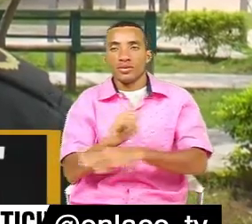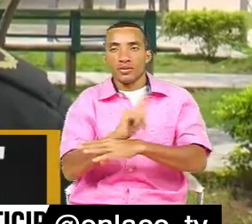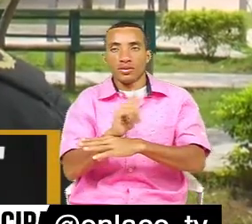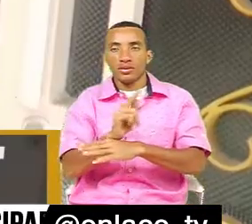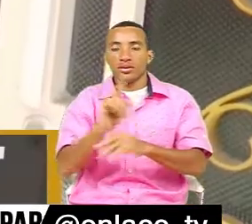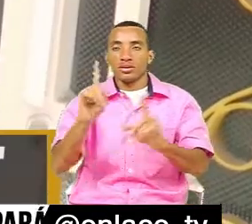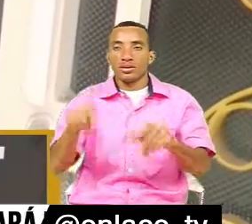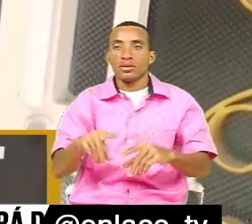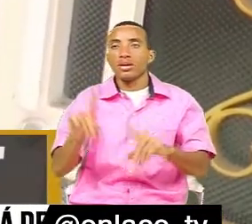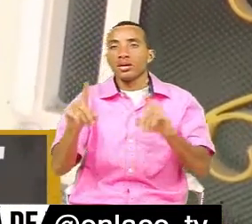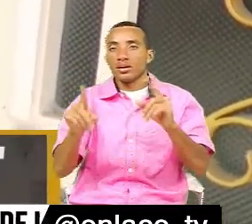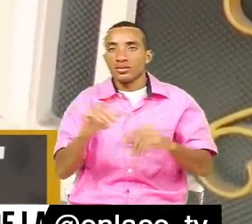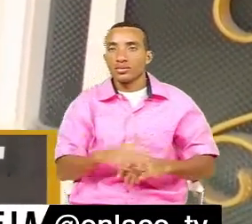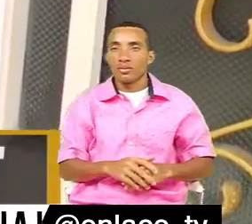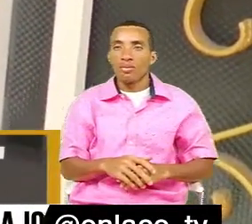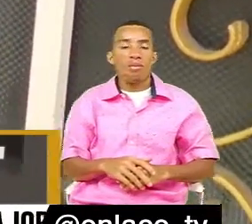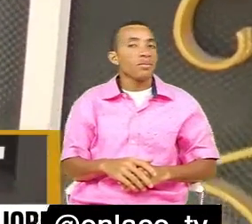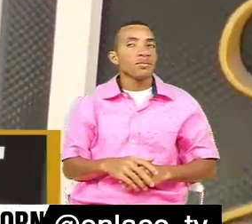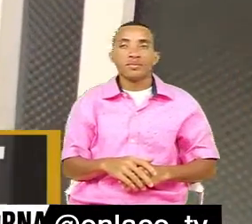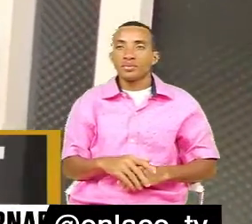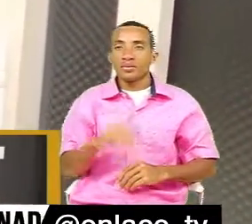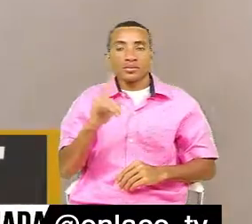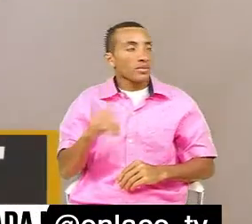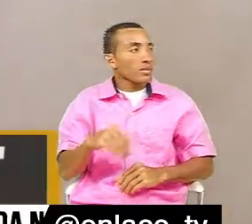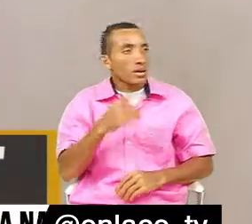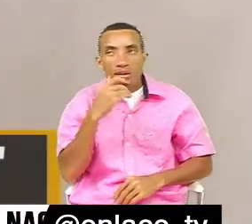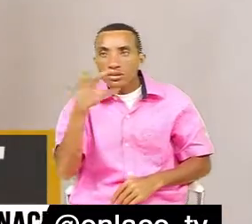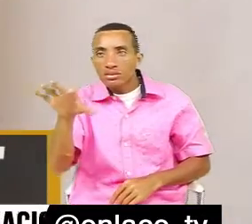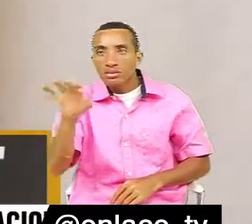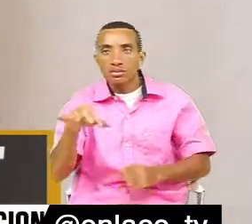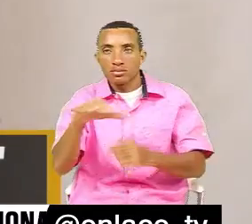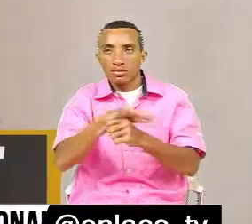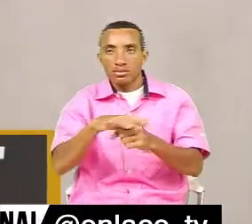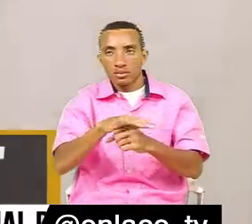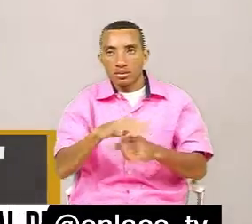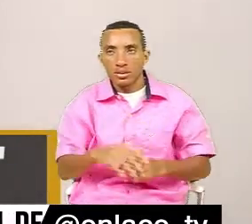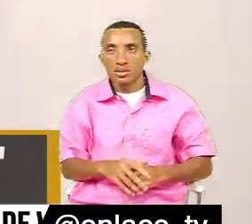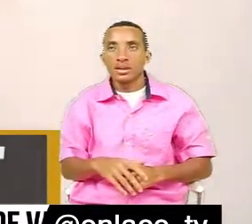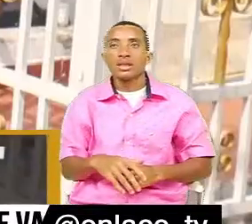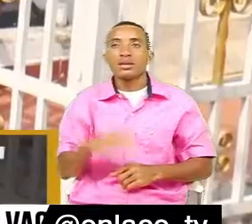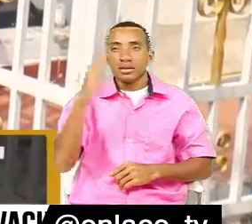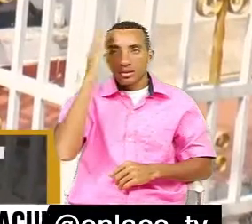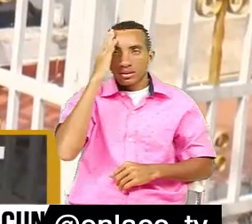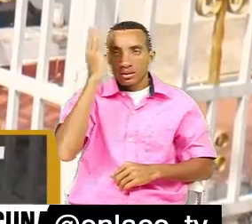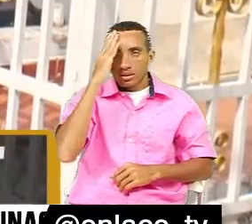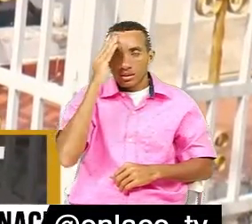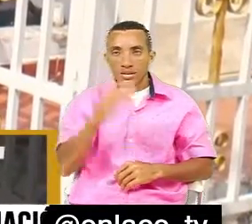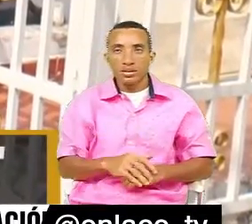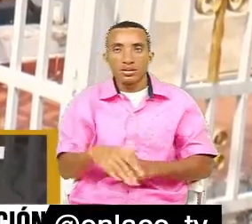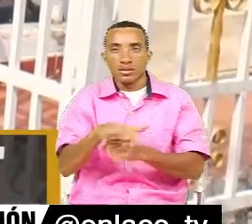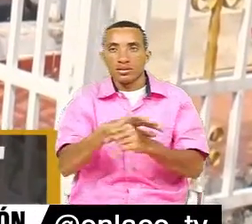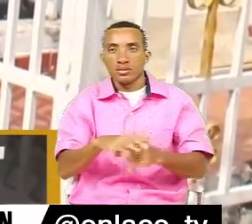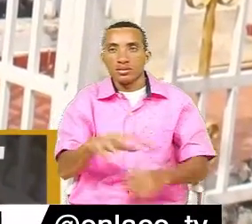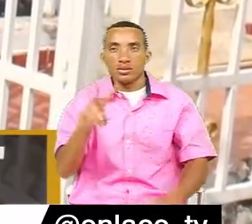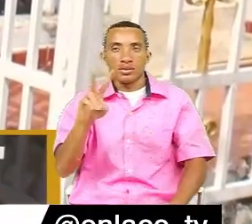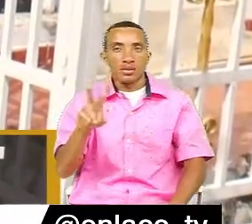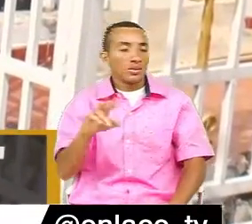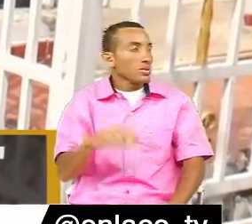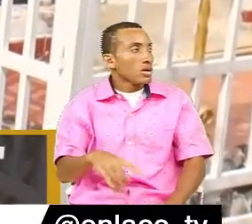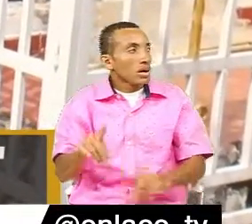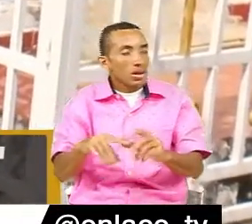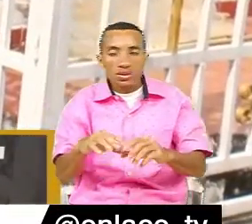algunas alarmas. El barrio El Parnaso fue escogido para impulsar la iniciativa teniendo en cuenta que ese sector de la Comuna 2 se ha vuelto una zona exquisita para